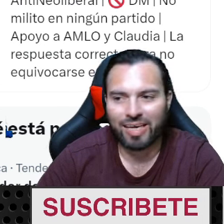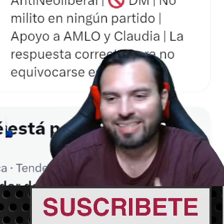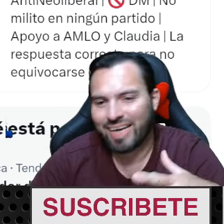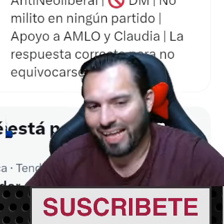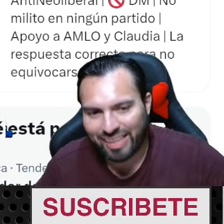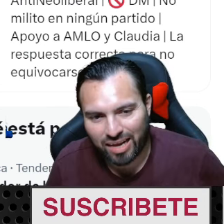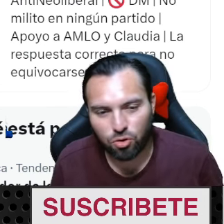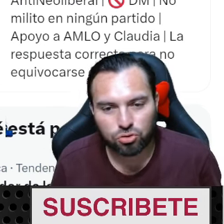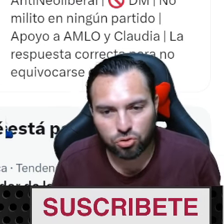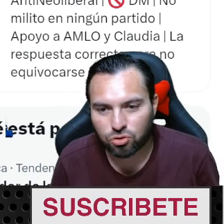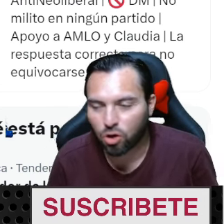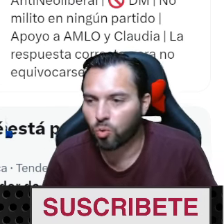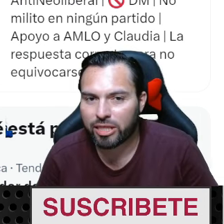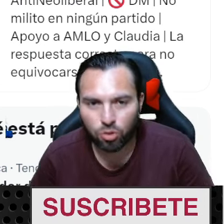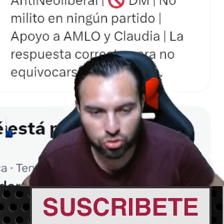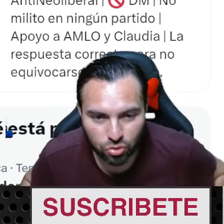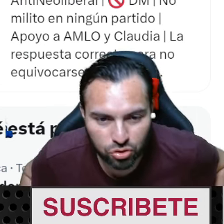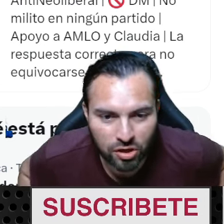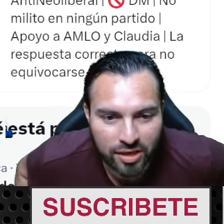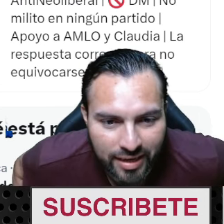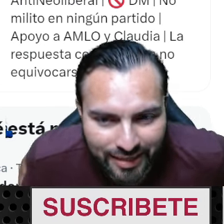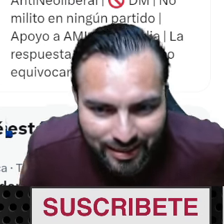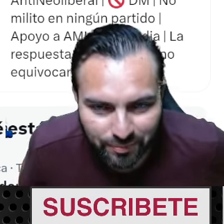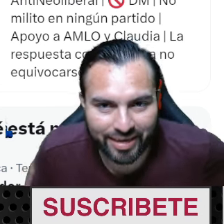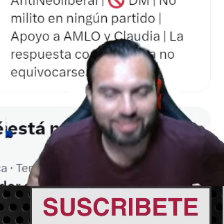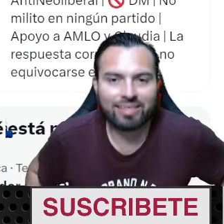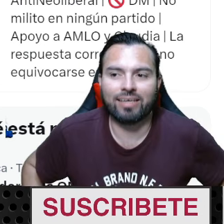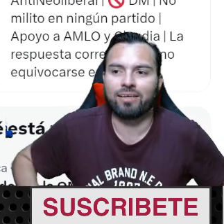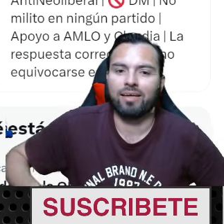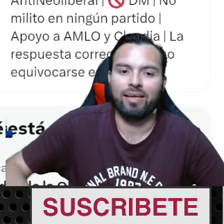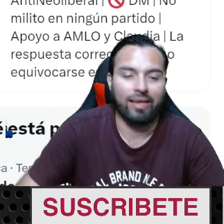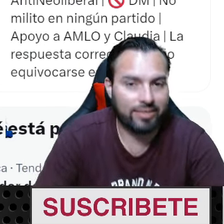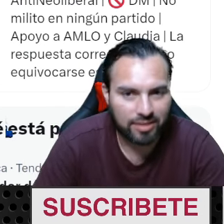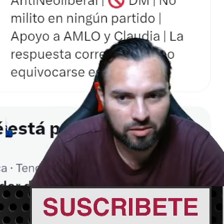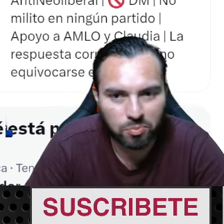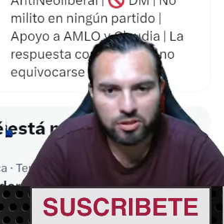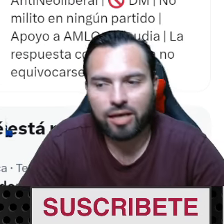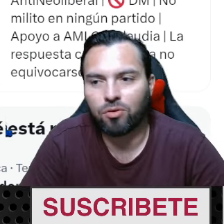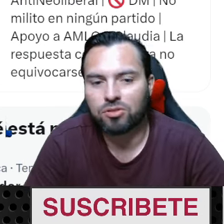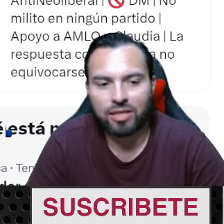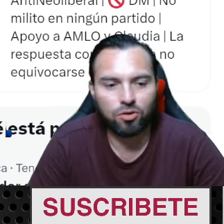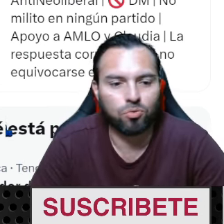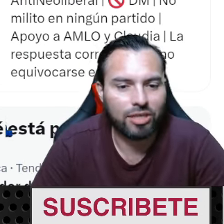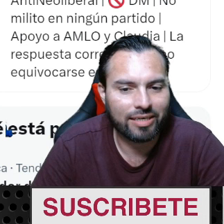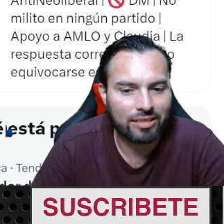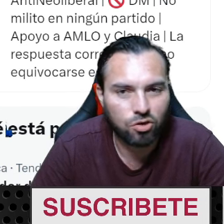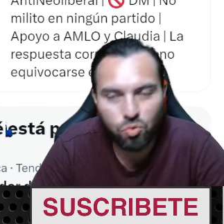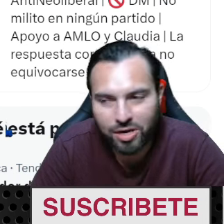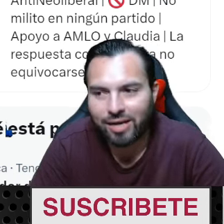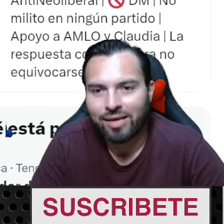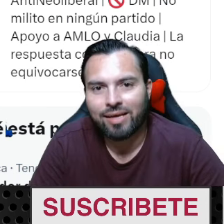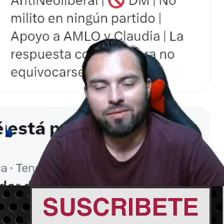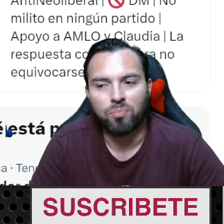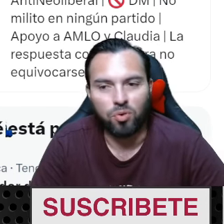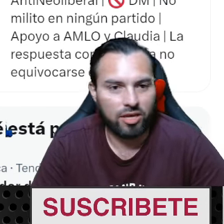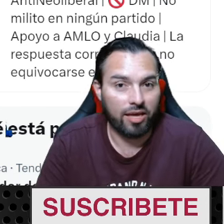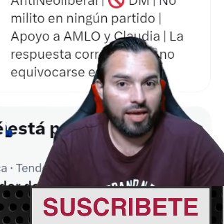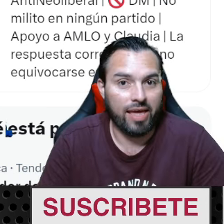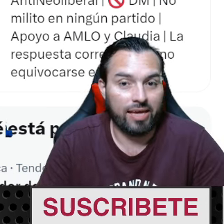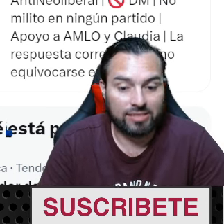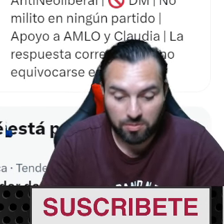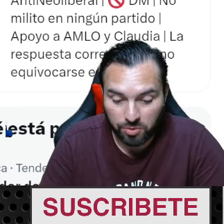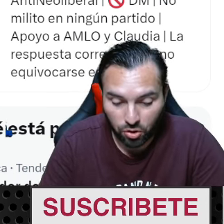esos escandalosos ruidosos que se merecen este diputado Sergio Gutiérrez Luna